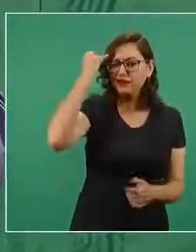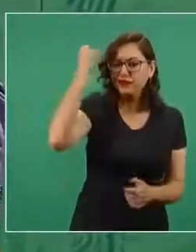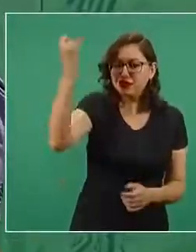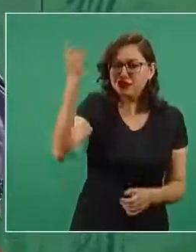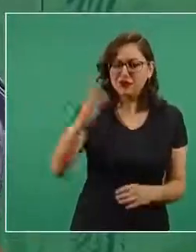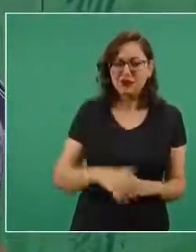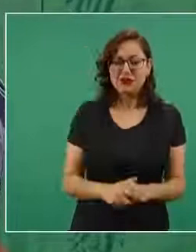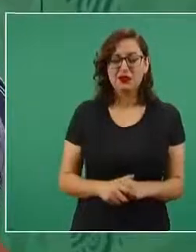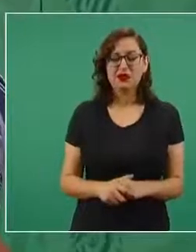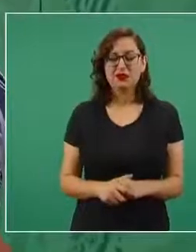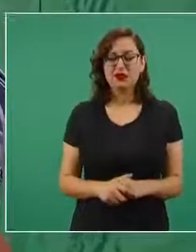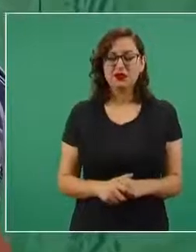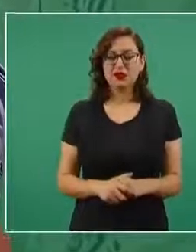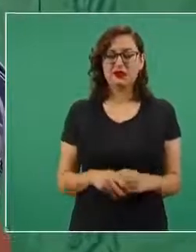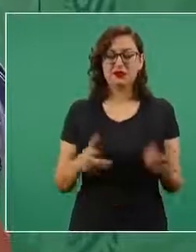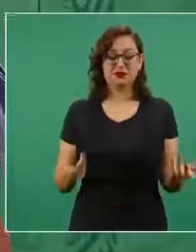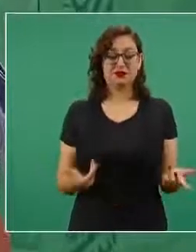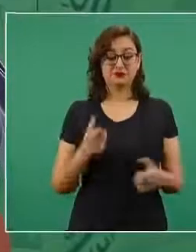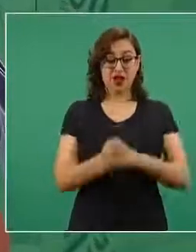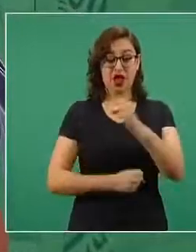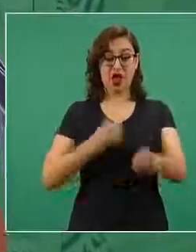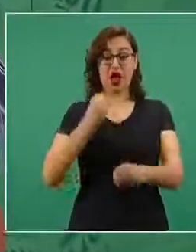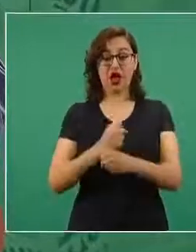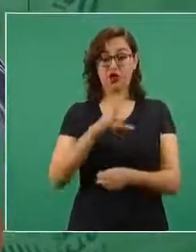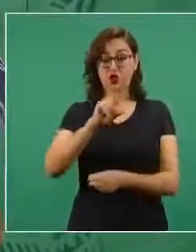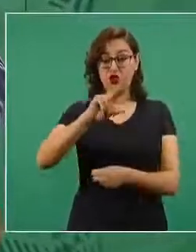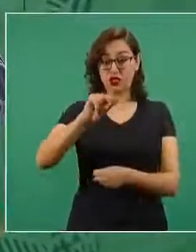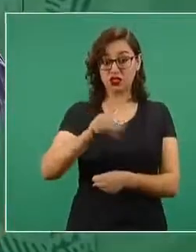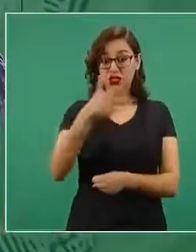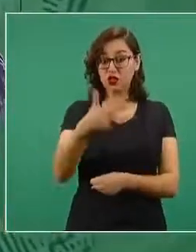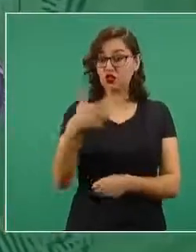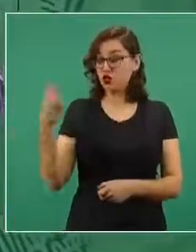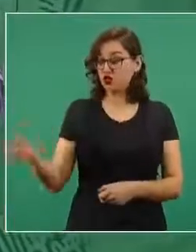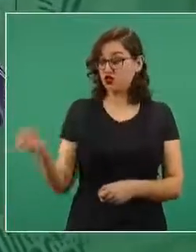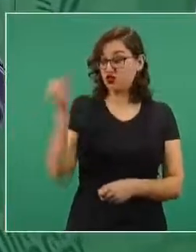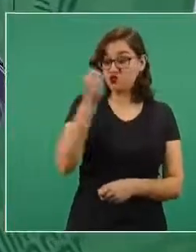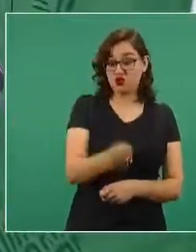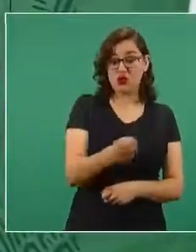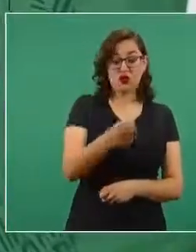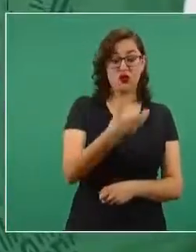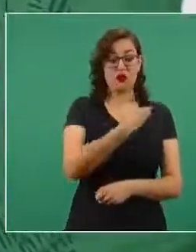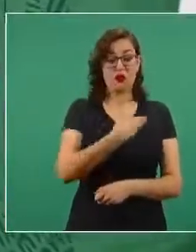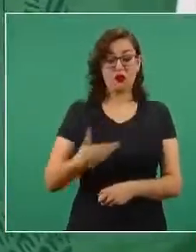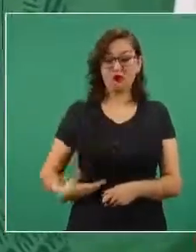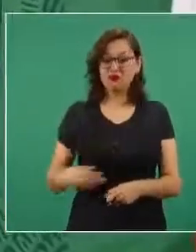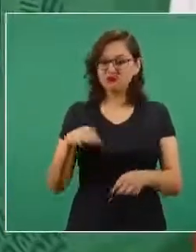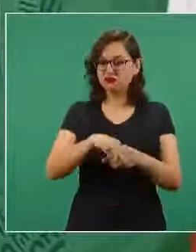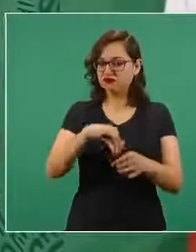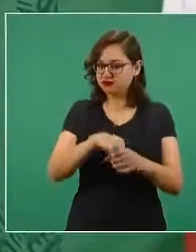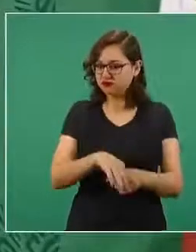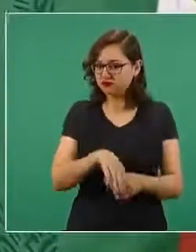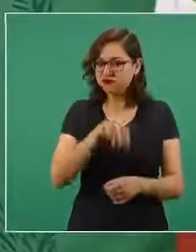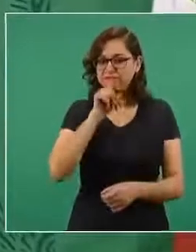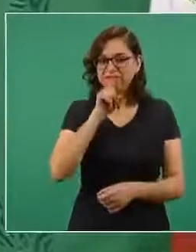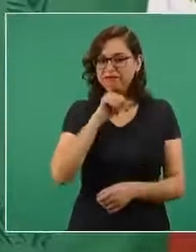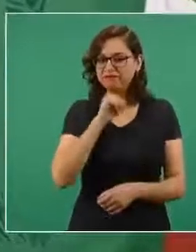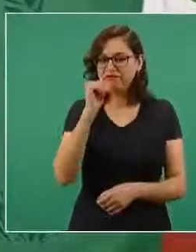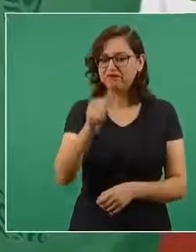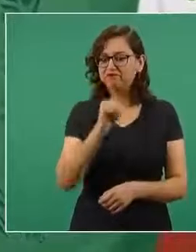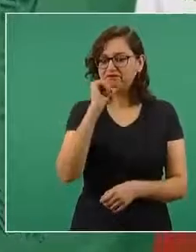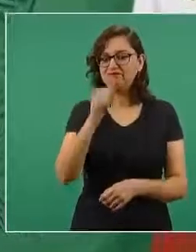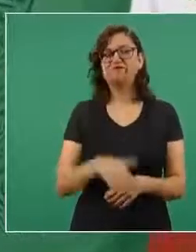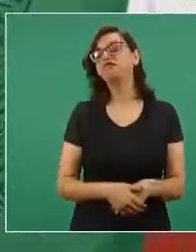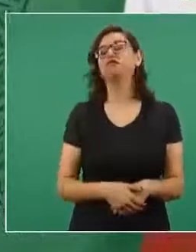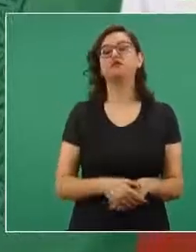significó la imposición del 88. Pues fue la entrega de todos los bienes del país